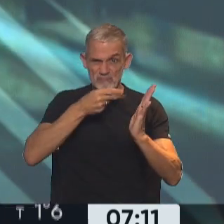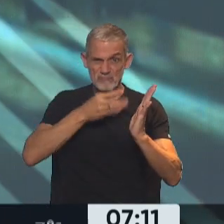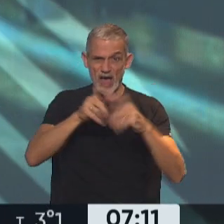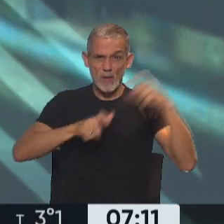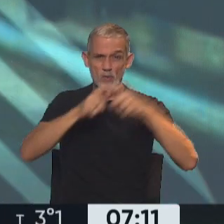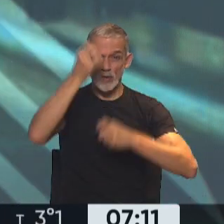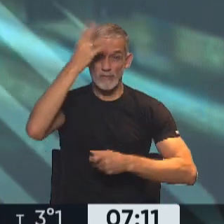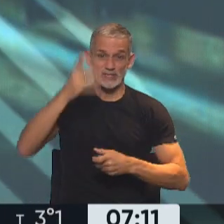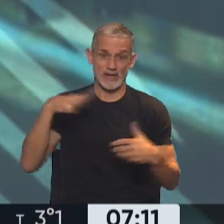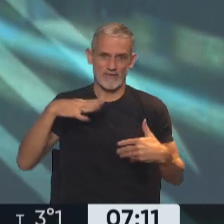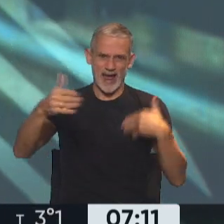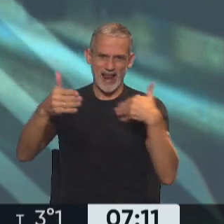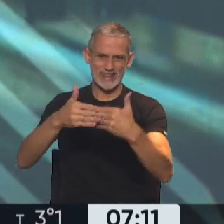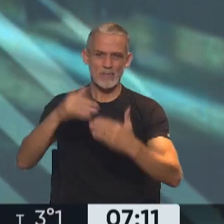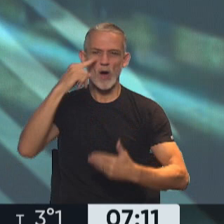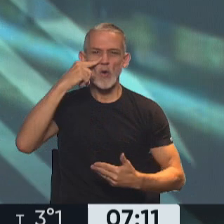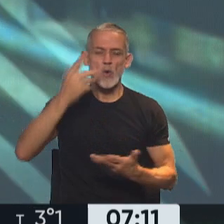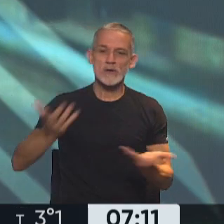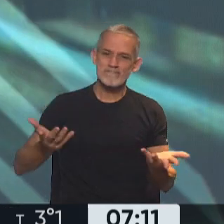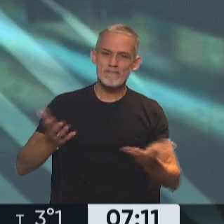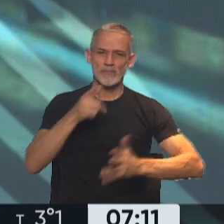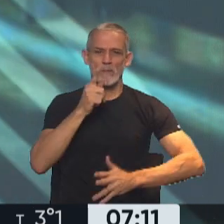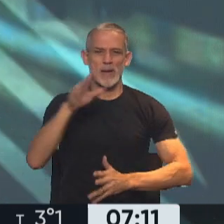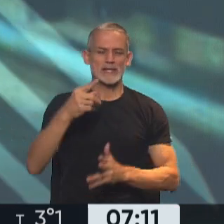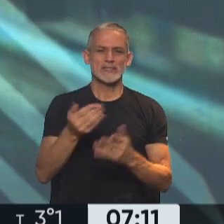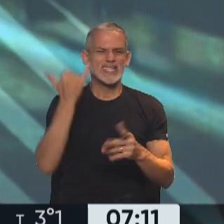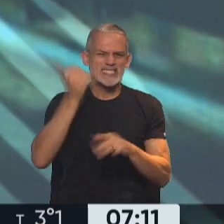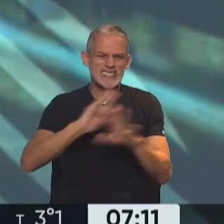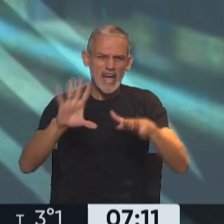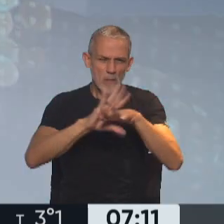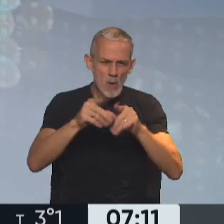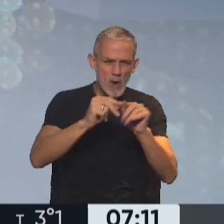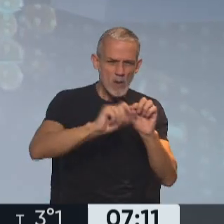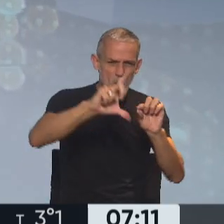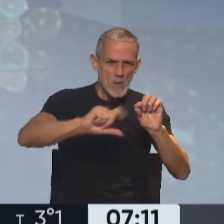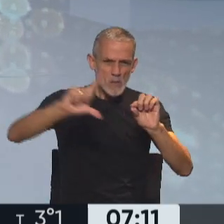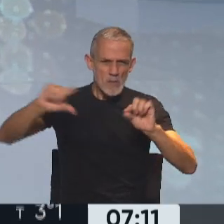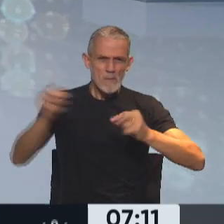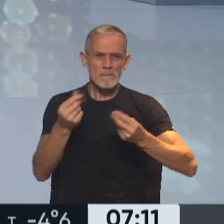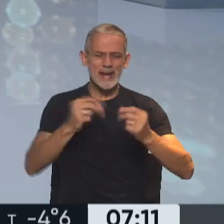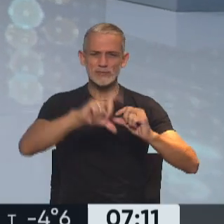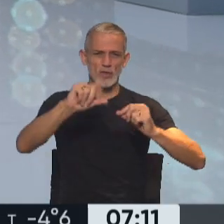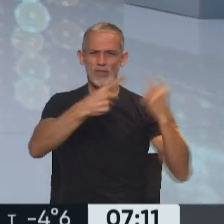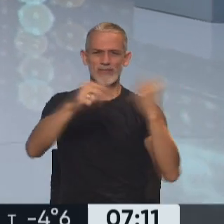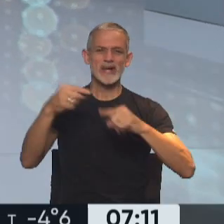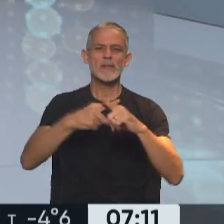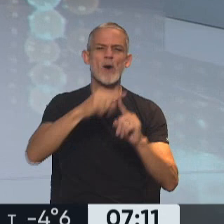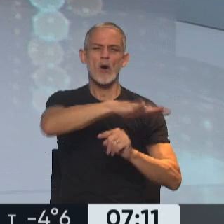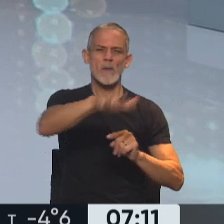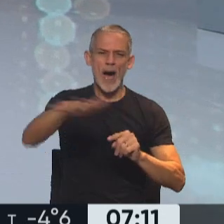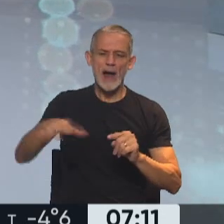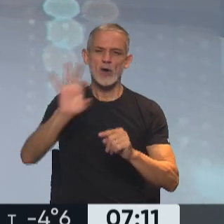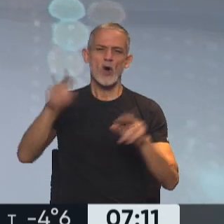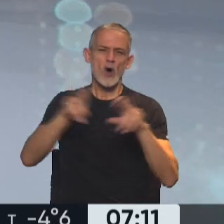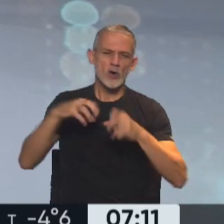y ya que faltan muy pocos días para junio, no se prevé que se aplique ya en junio como se esperaba, así que habrá que ver si eso en algún